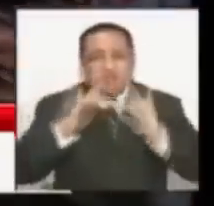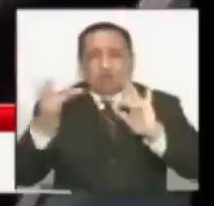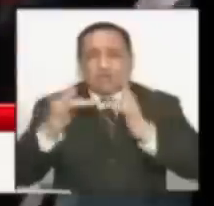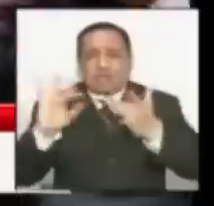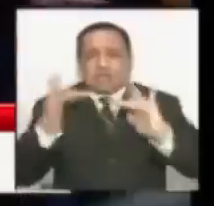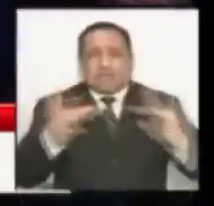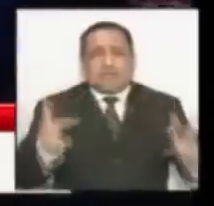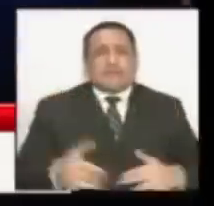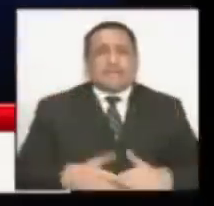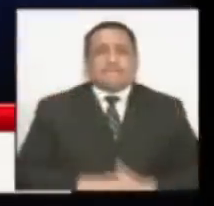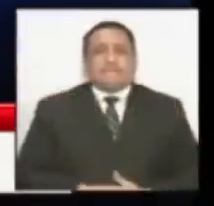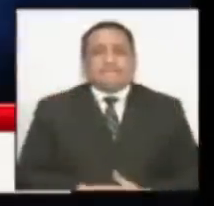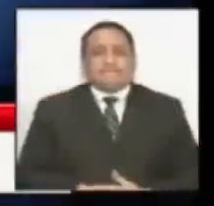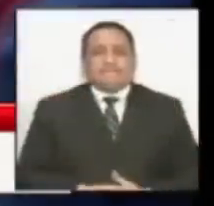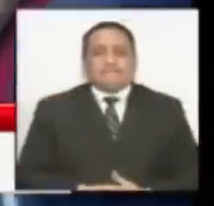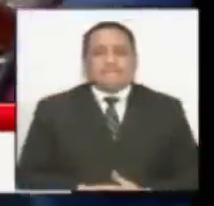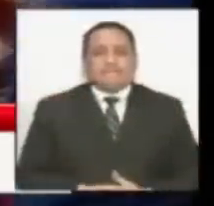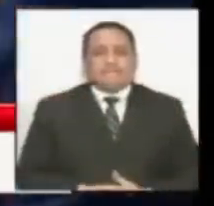bancada.